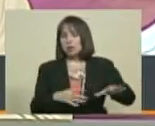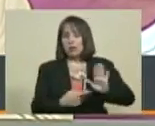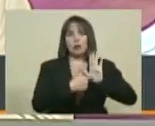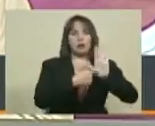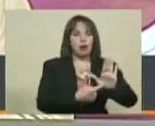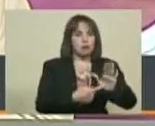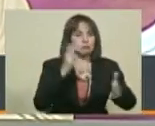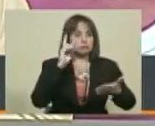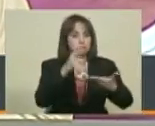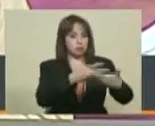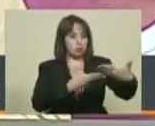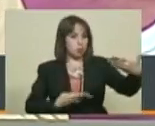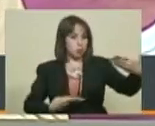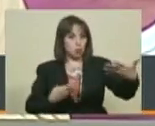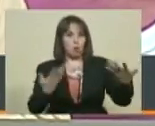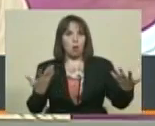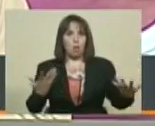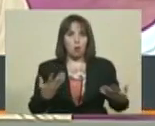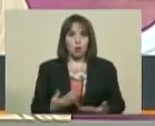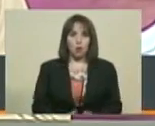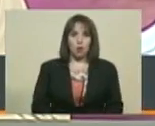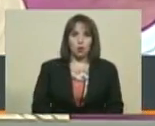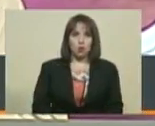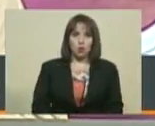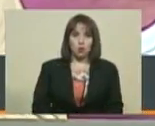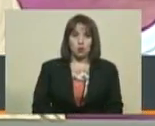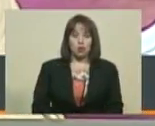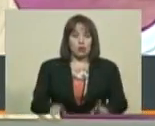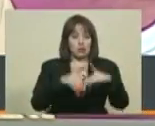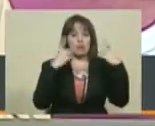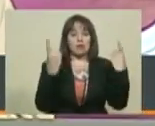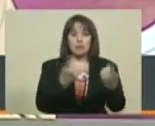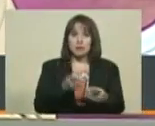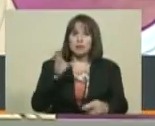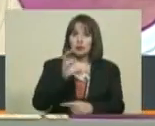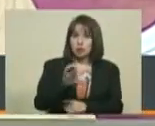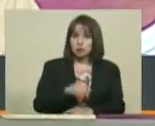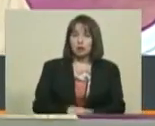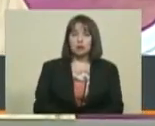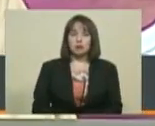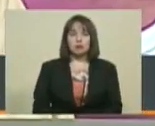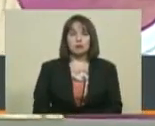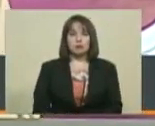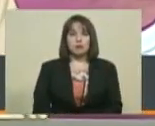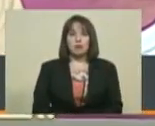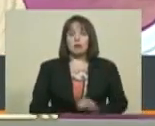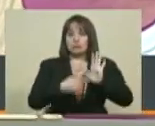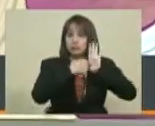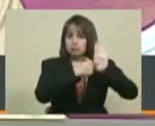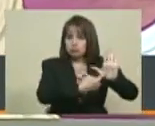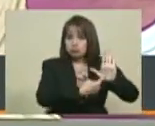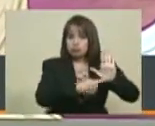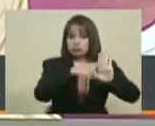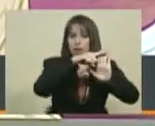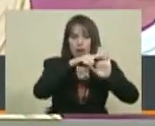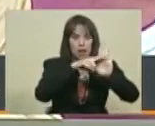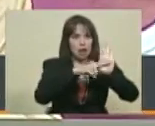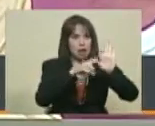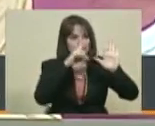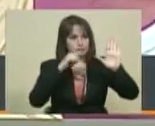de la CIA, del Departamento de Estado, señalaban en los